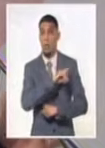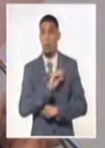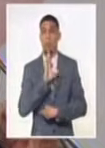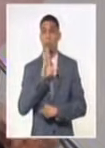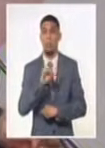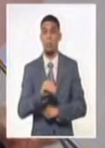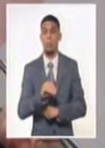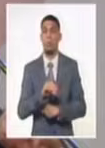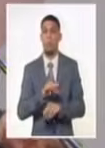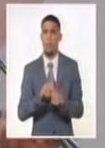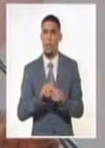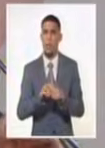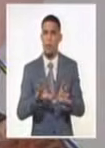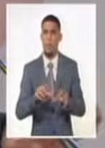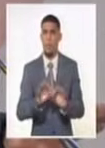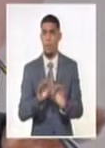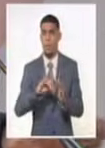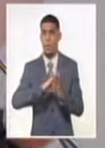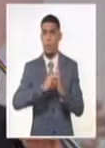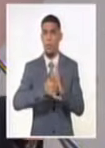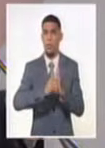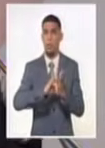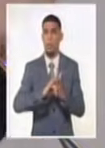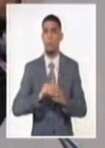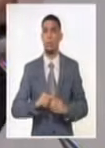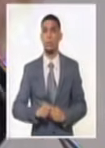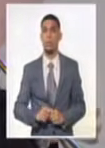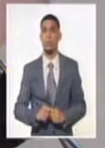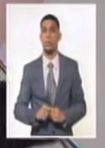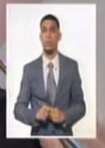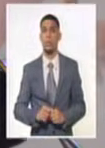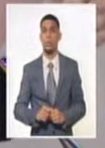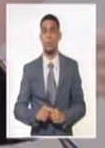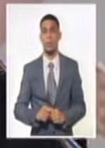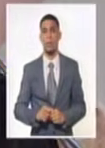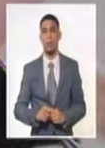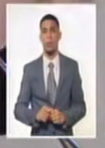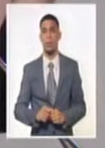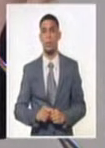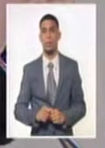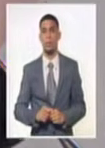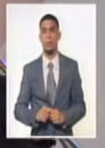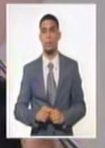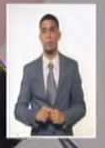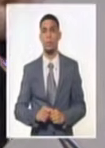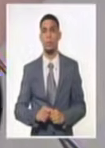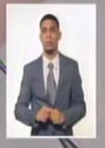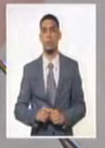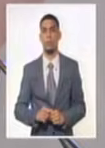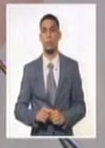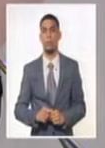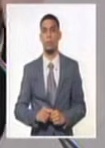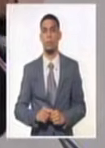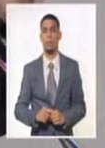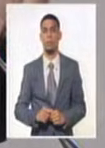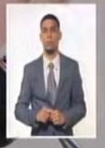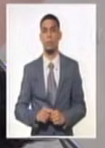ejemplos, esos proyectos se mantienen, sobre todo los que tienen que ver, insisto, con la producción de alimentos, la transición